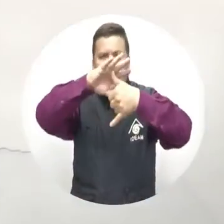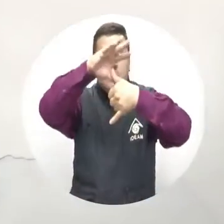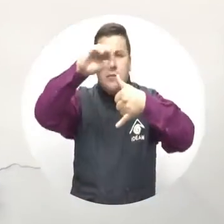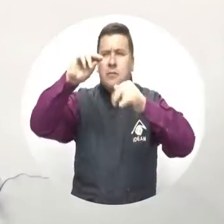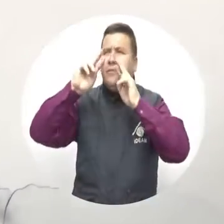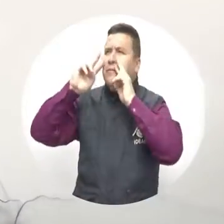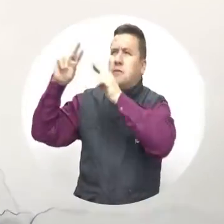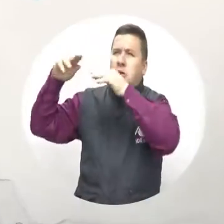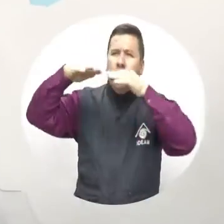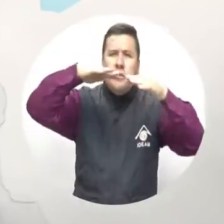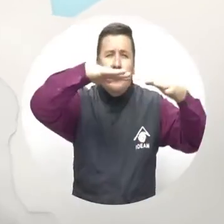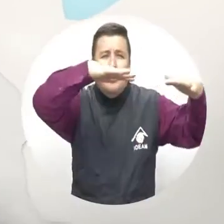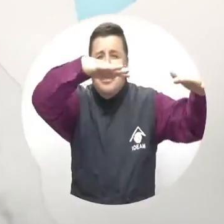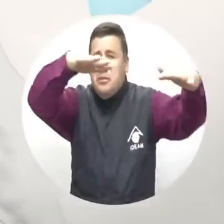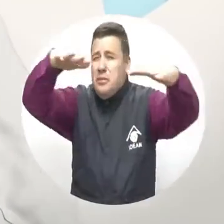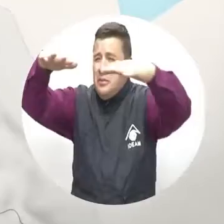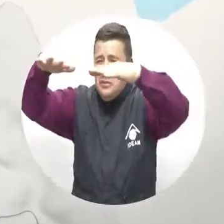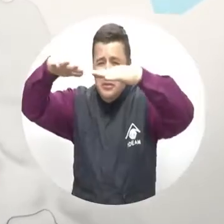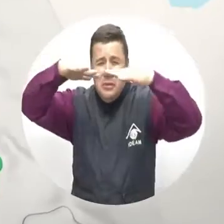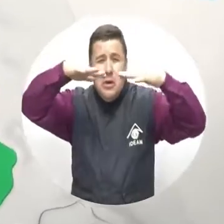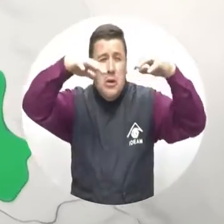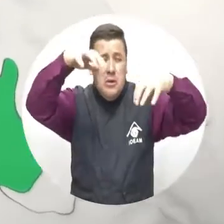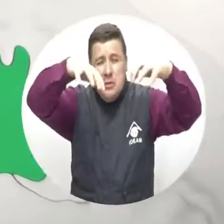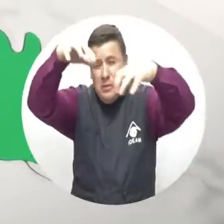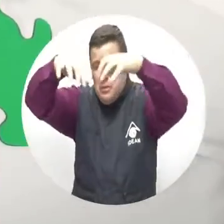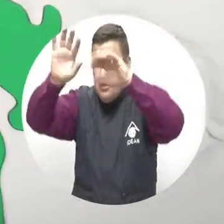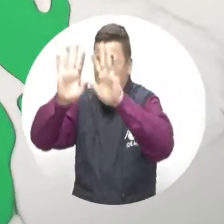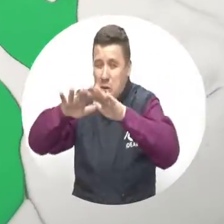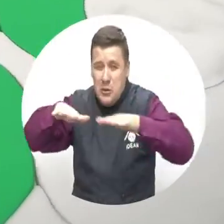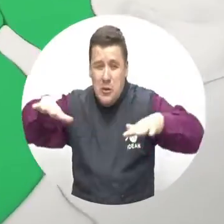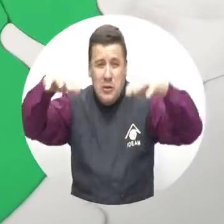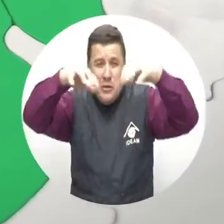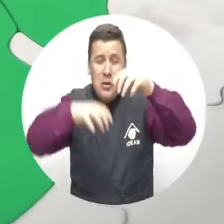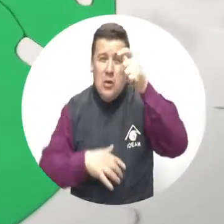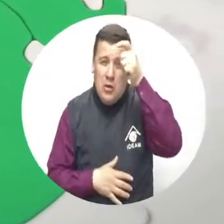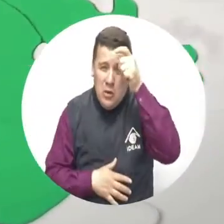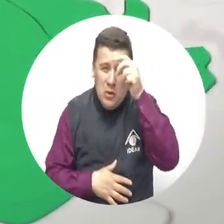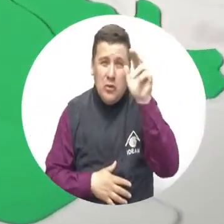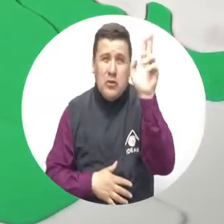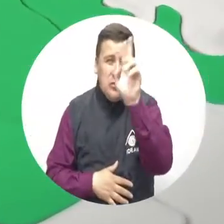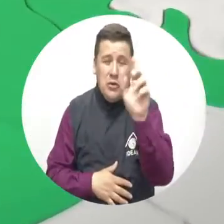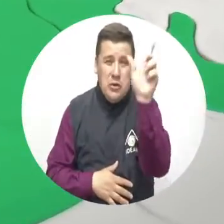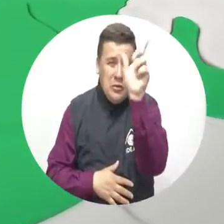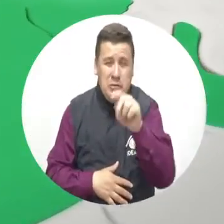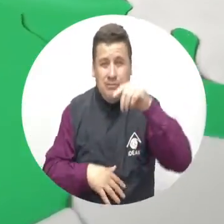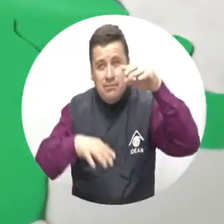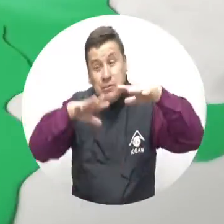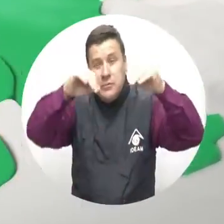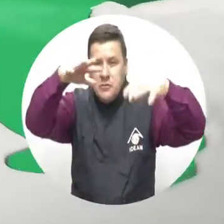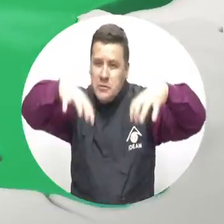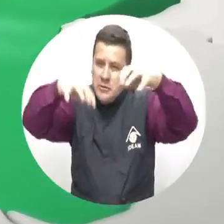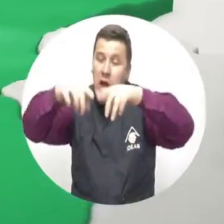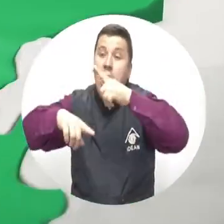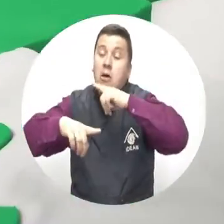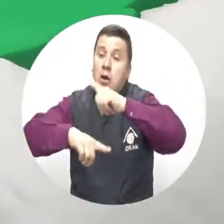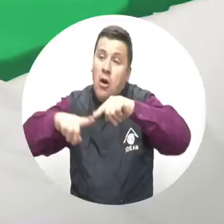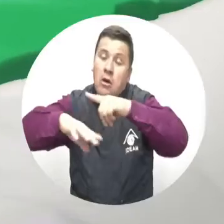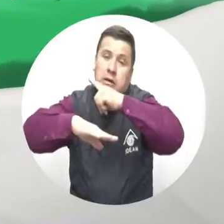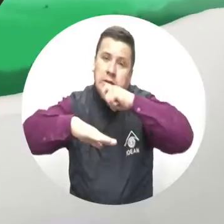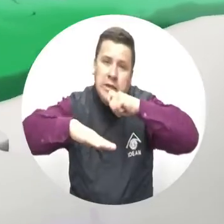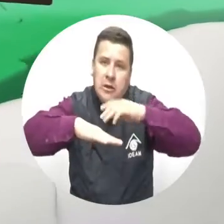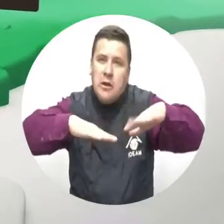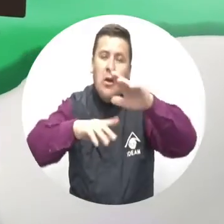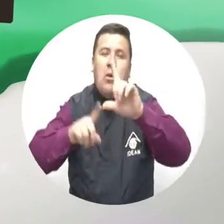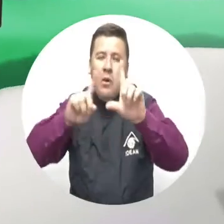Llega el sábado y en la región Caribe habrá cielo entre parcial y mayormente nublado con posible lluvia sobre Córdoba, Sucre, Cesar y